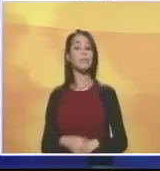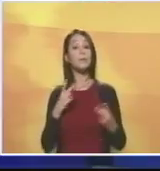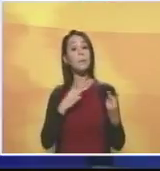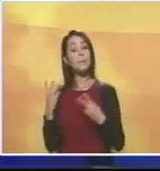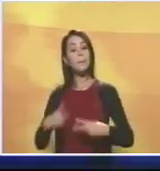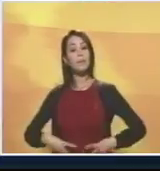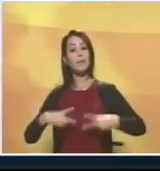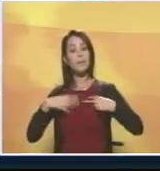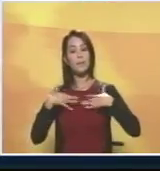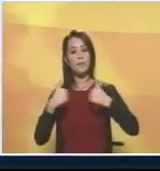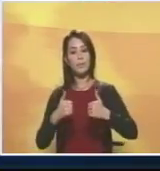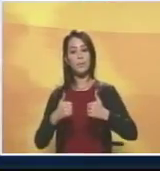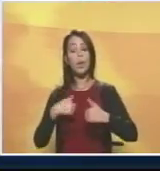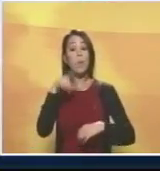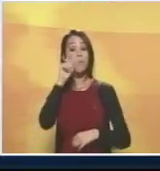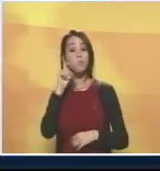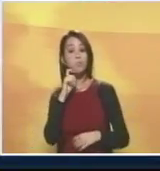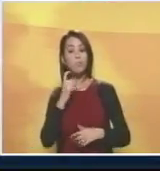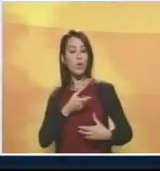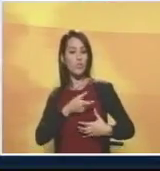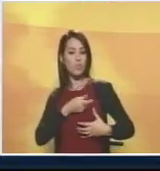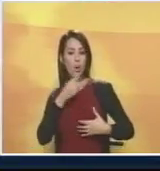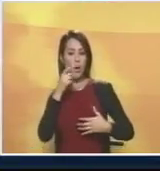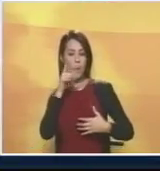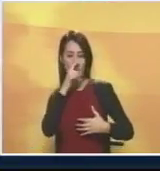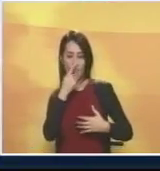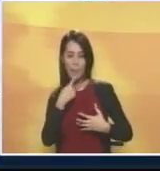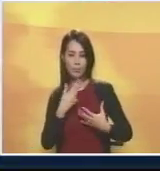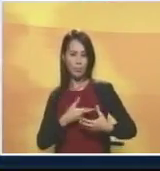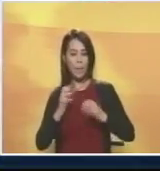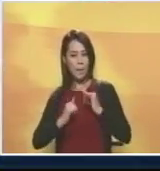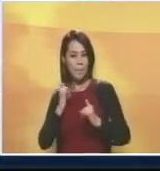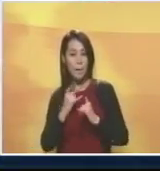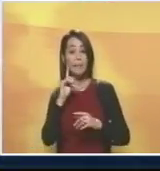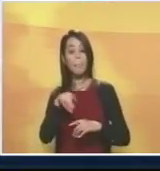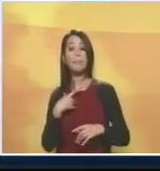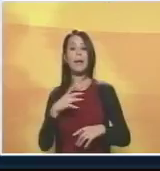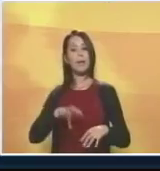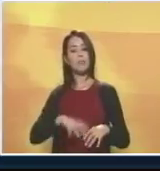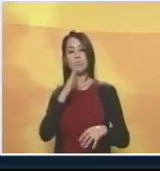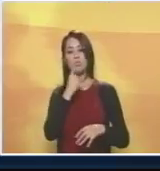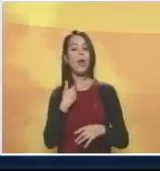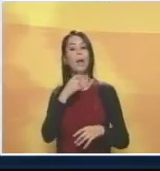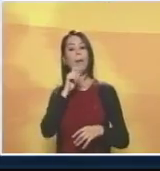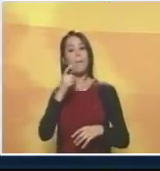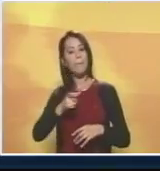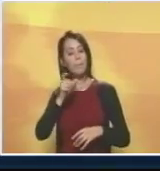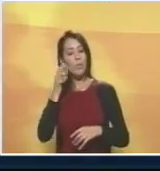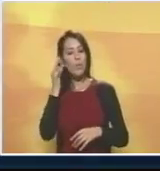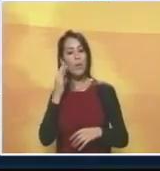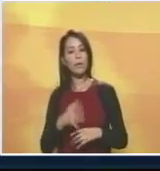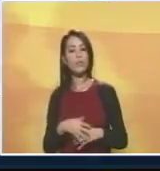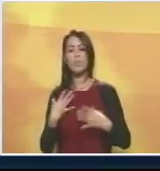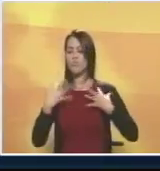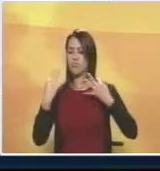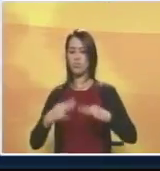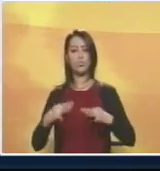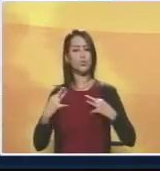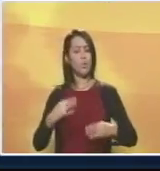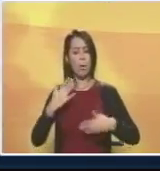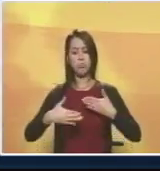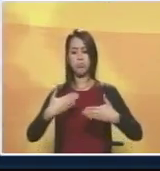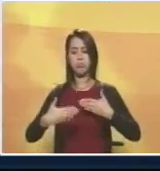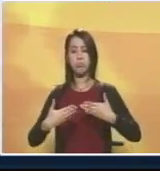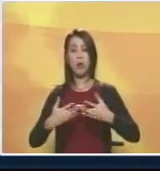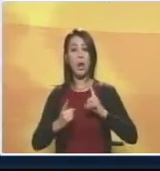Bienvenidos a Vida y Salud. El embarazo, la lactancia materna o la menopausia son etapas en la vida de la mujer en las que es completamente normal que se presenten